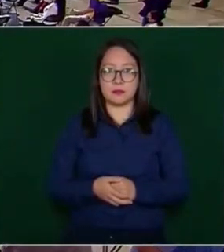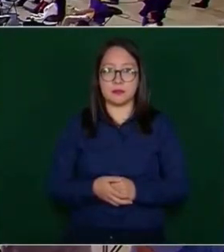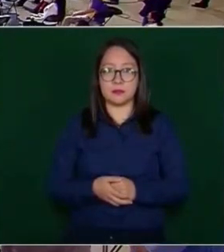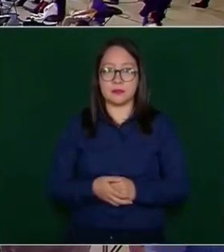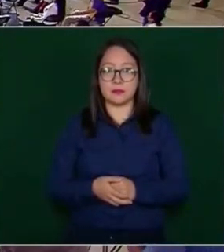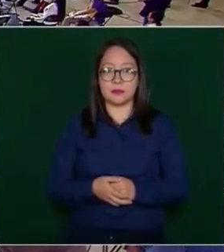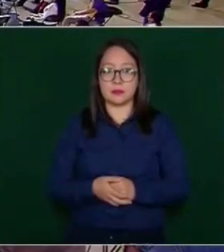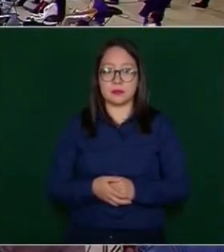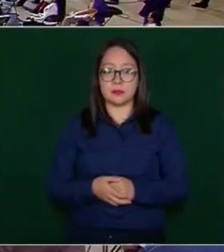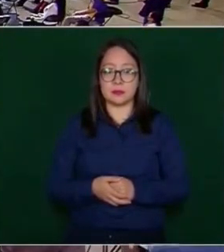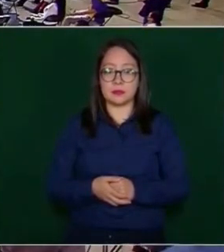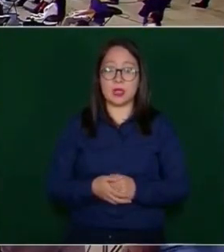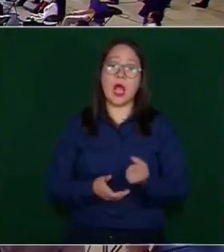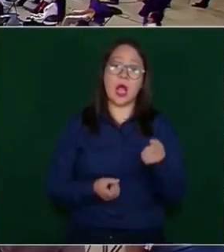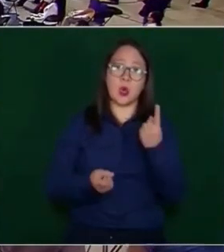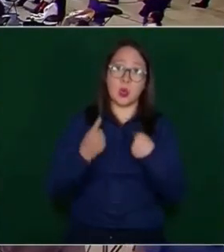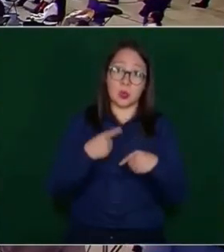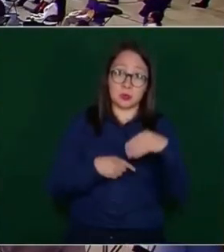un mal escritor,